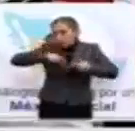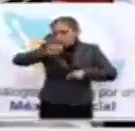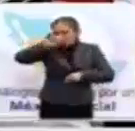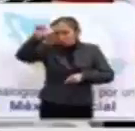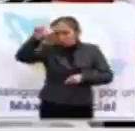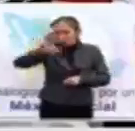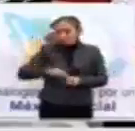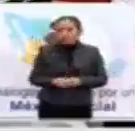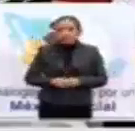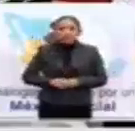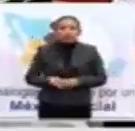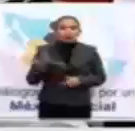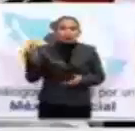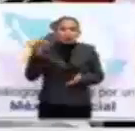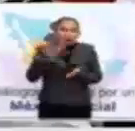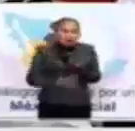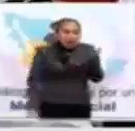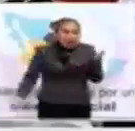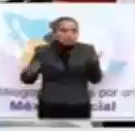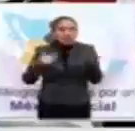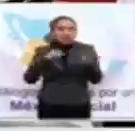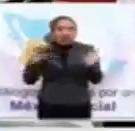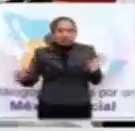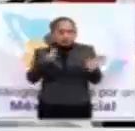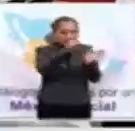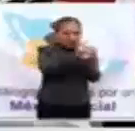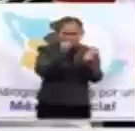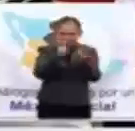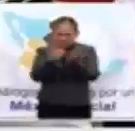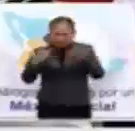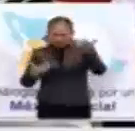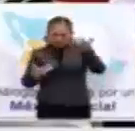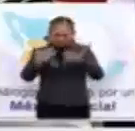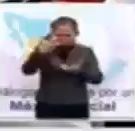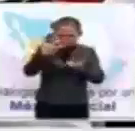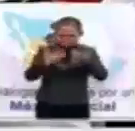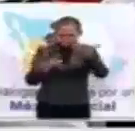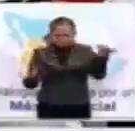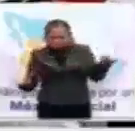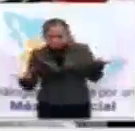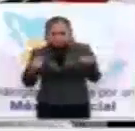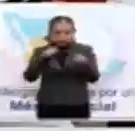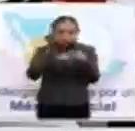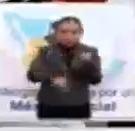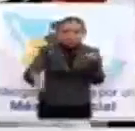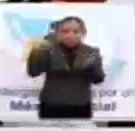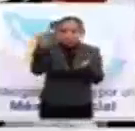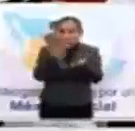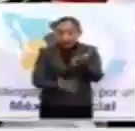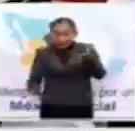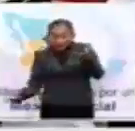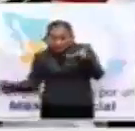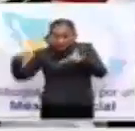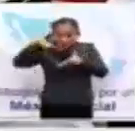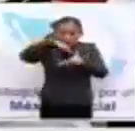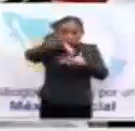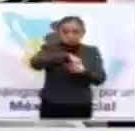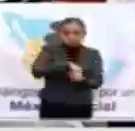expertos, ¿no? Una falta de concurrencia, una situación de falta de integración,